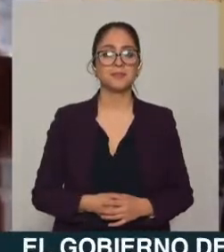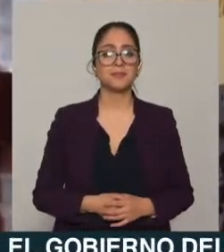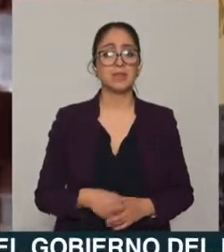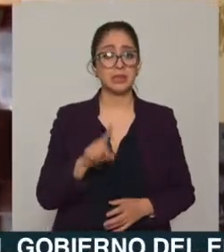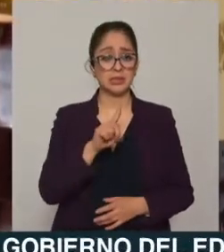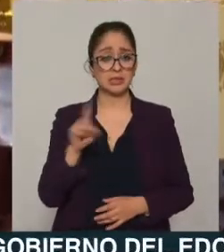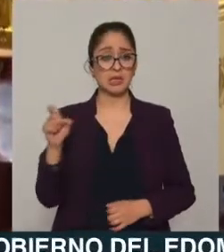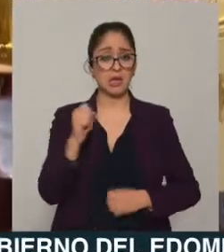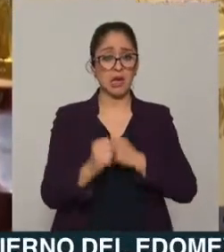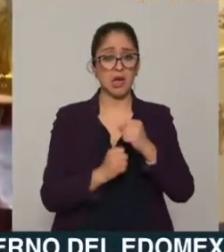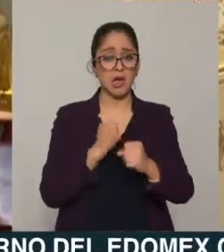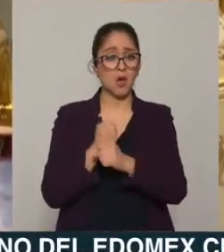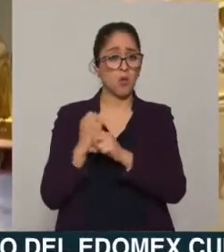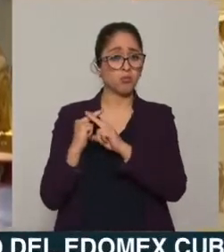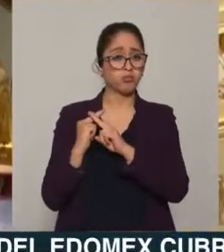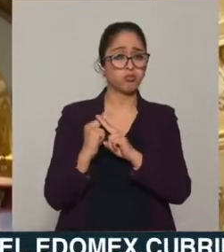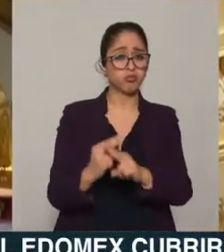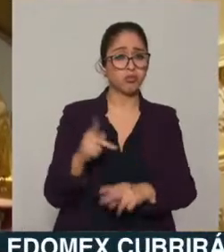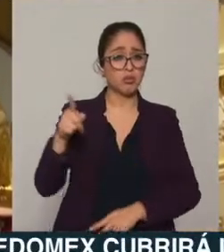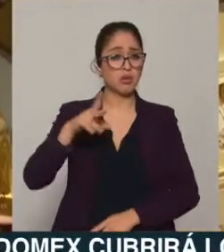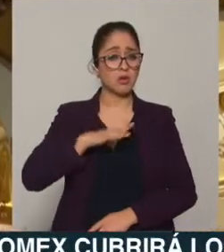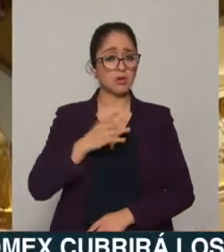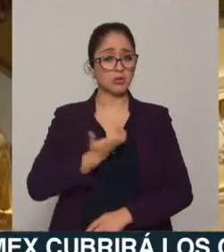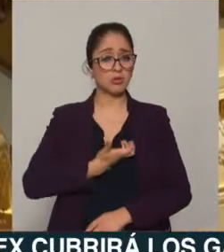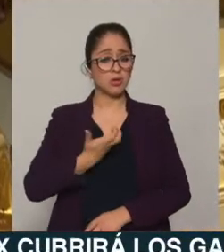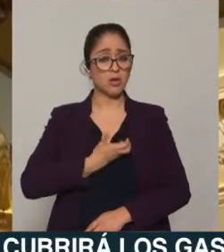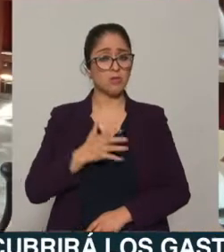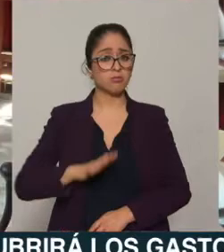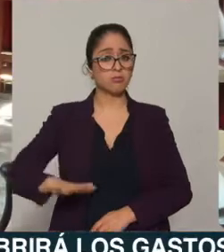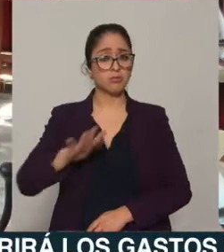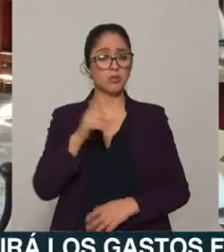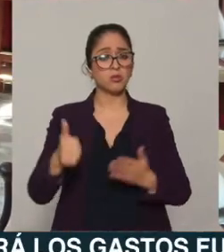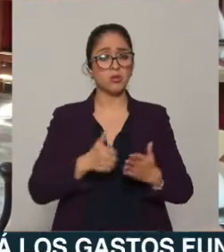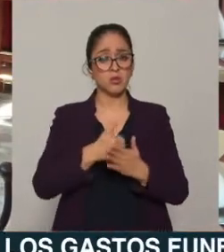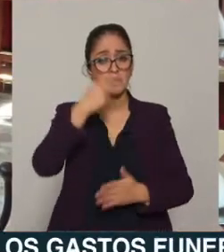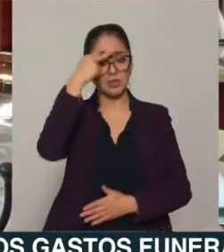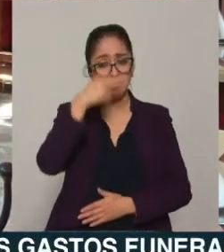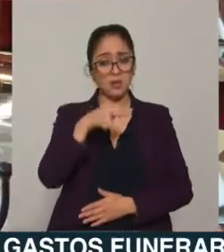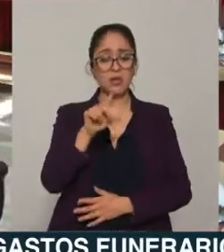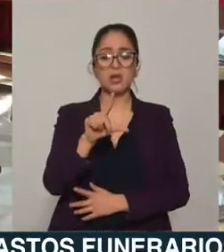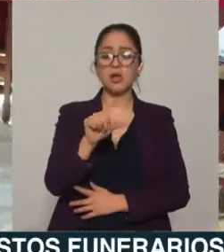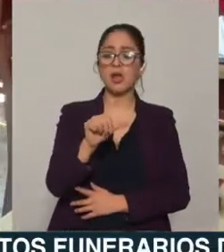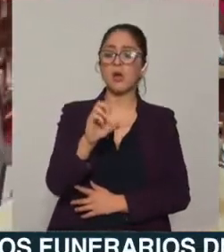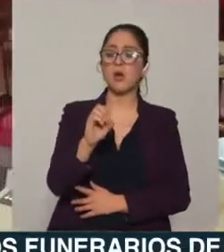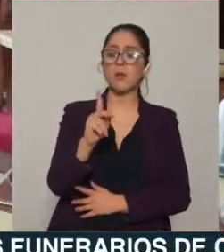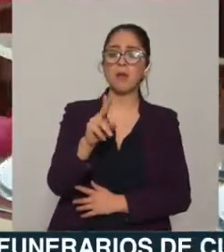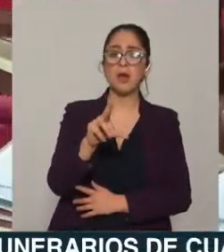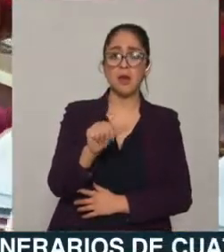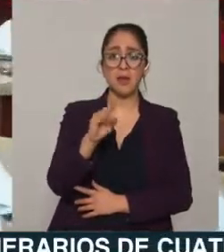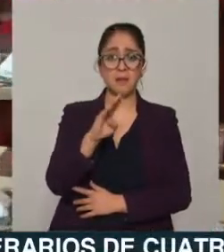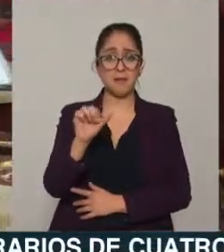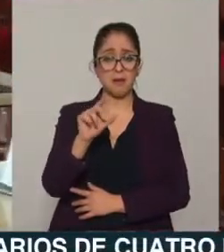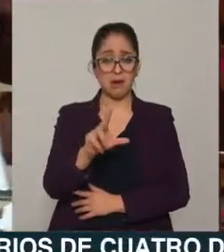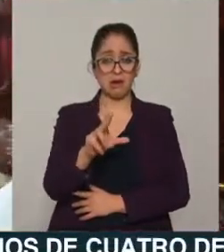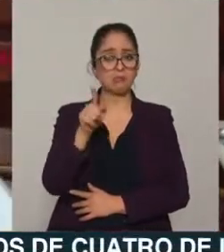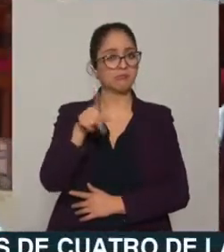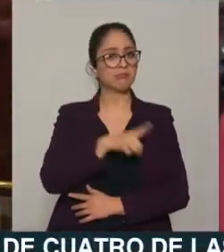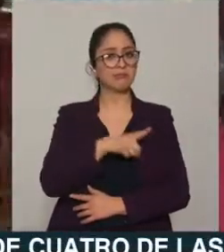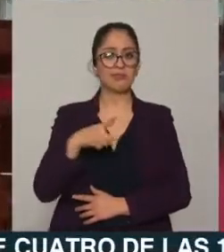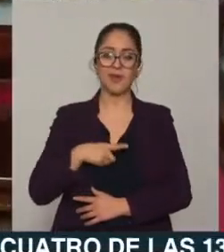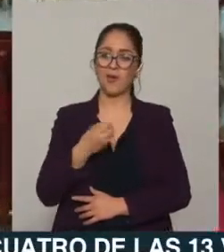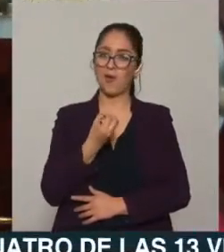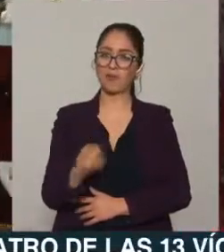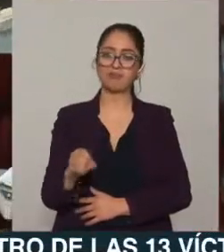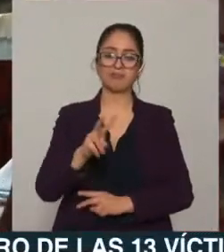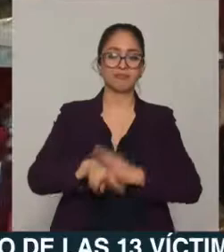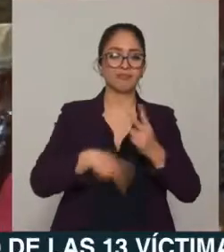más de 100 años de permanencia en el centro histórico de la Ciudad de México, la Ópera Bar es un sitio obligado para conocer, sobre todo